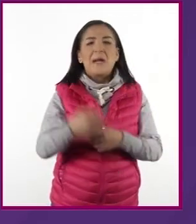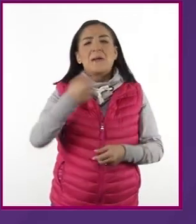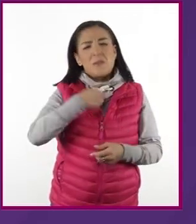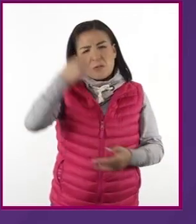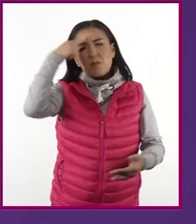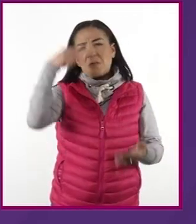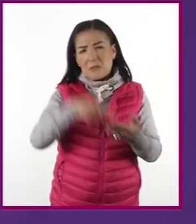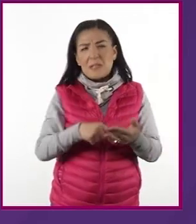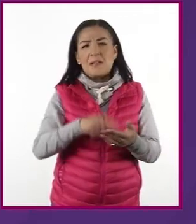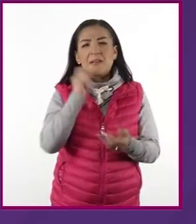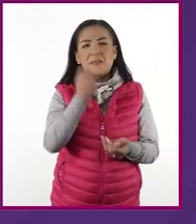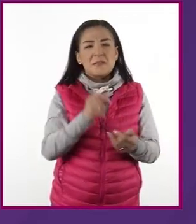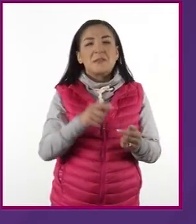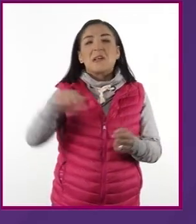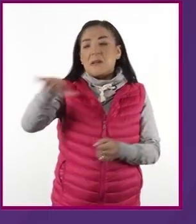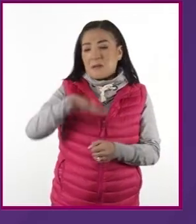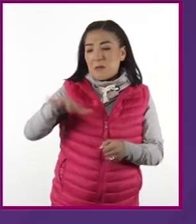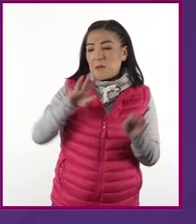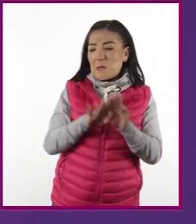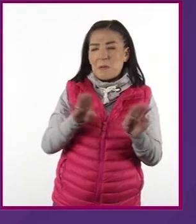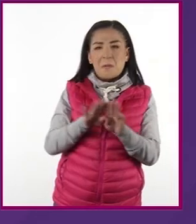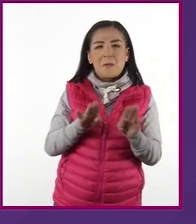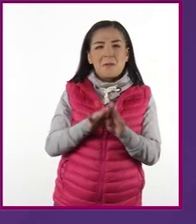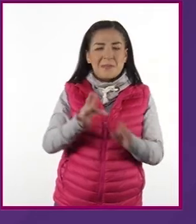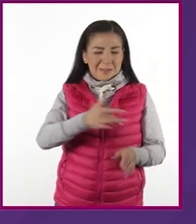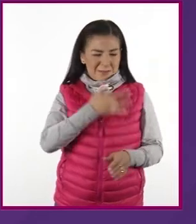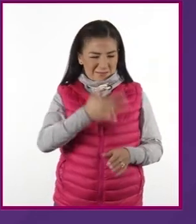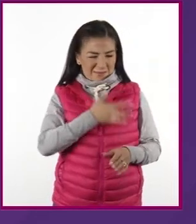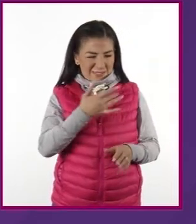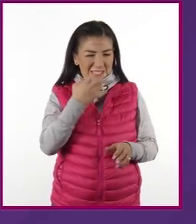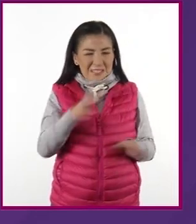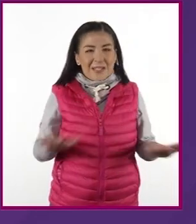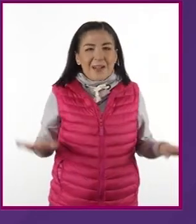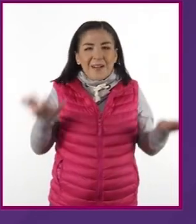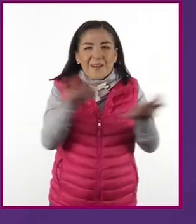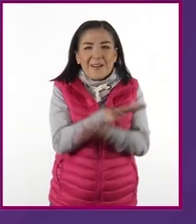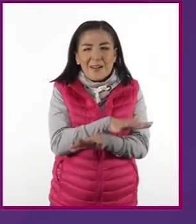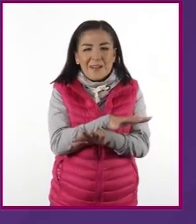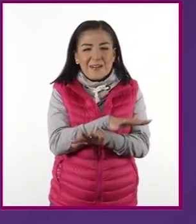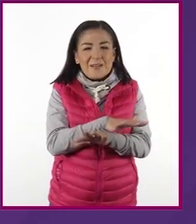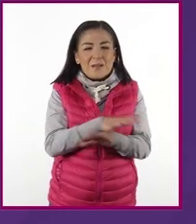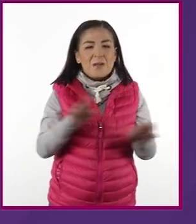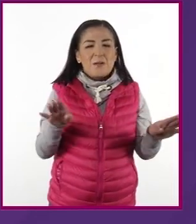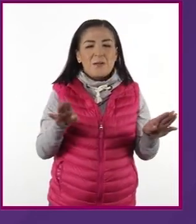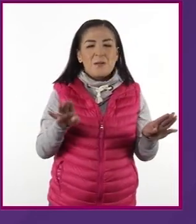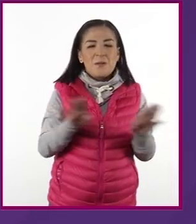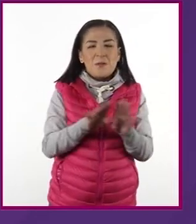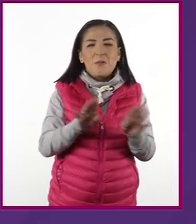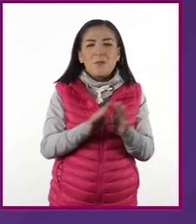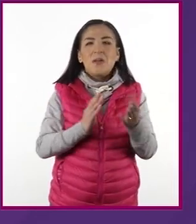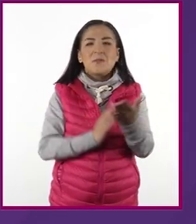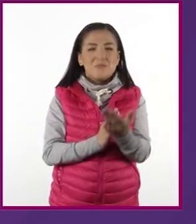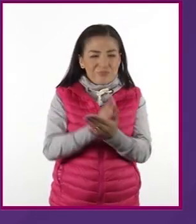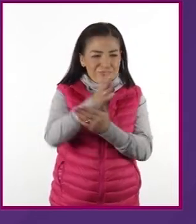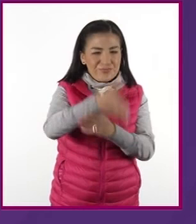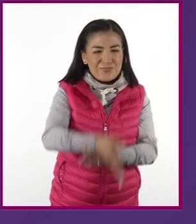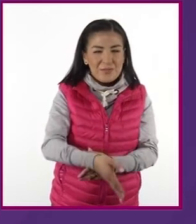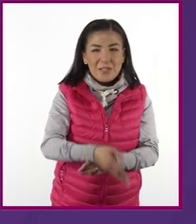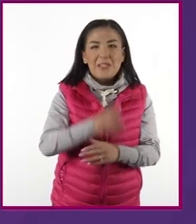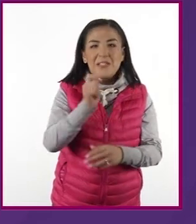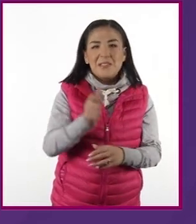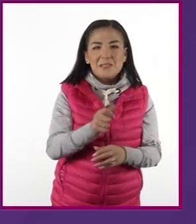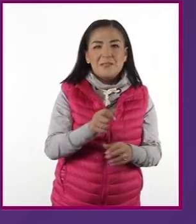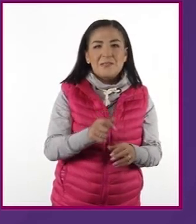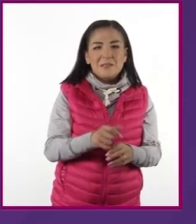el impacto de esa eclosión libérrima que cruzó de parte a parte la literatura de